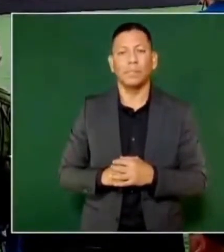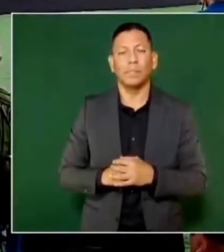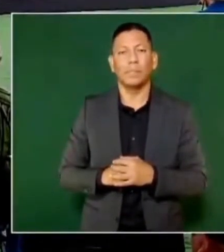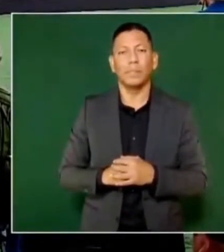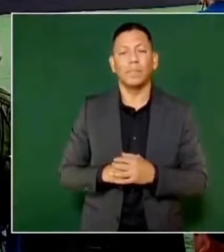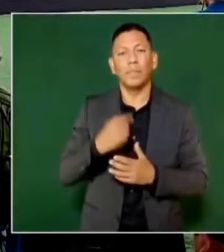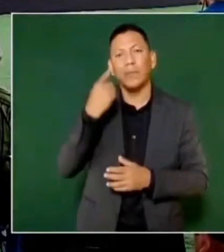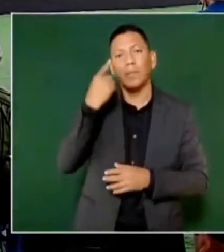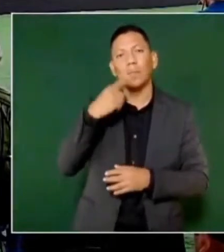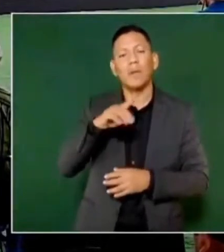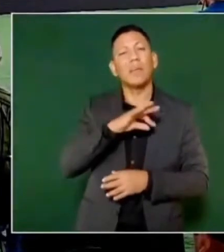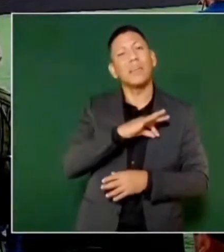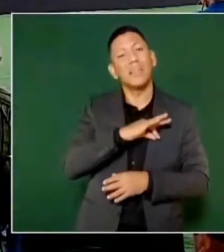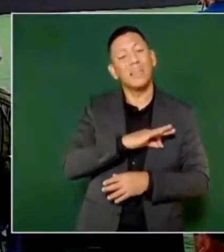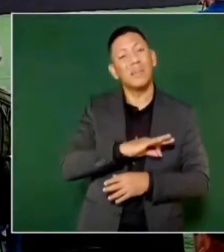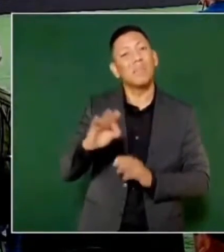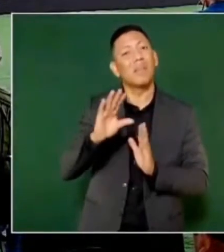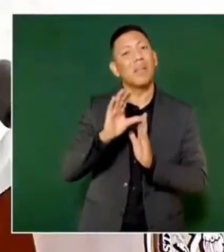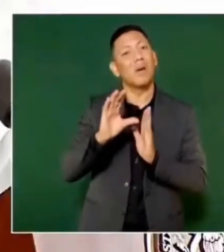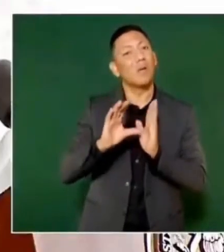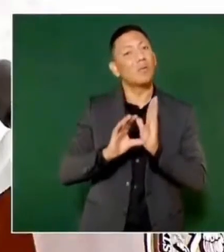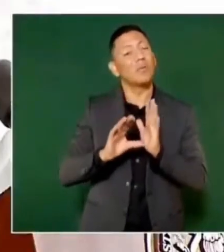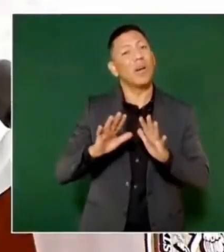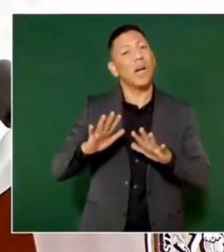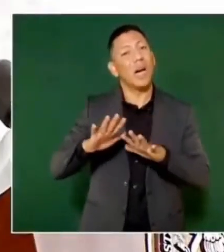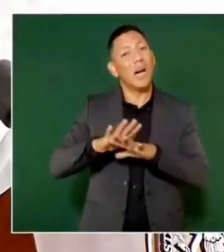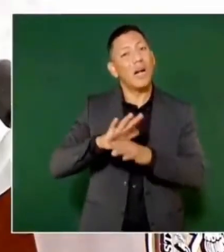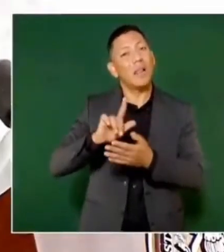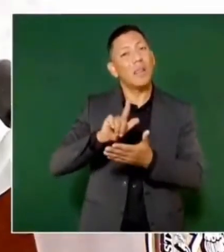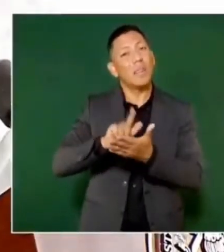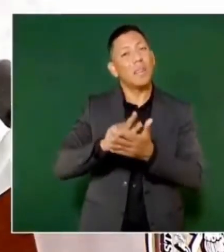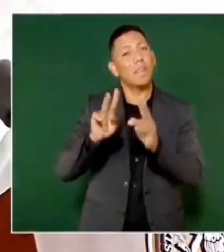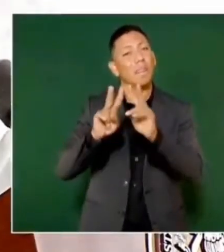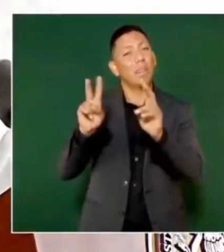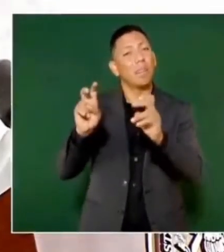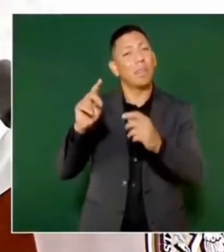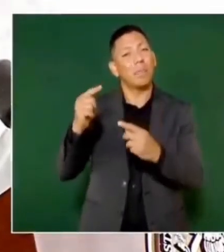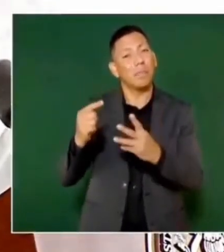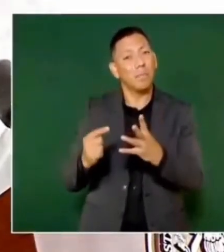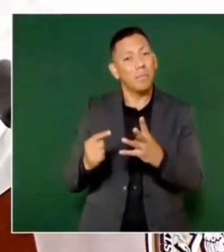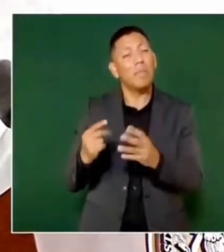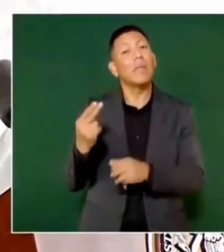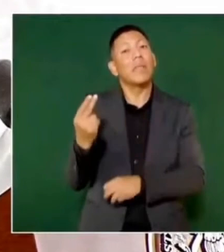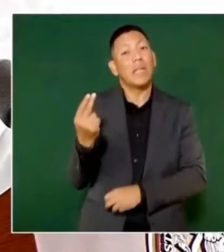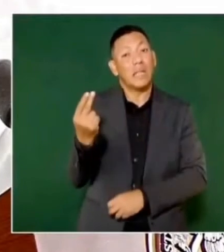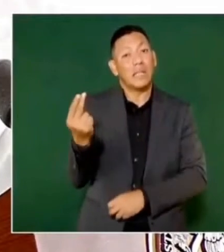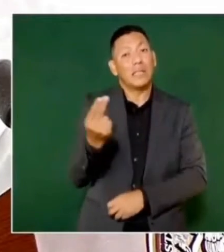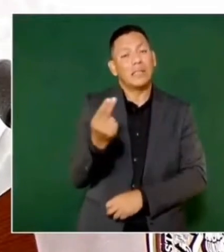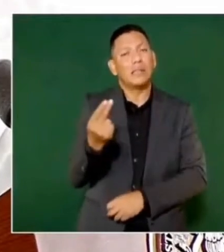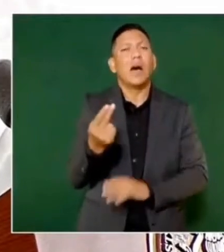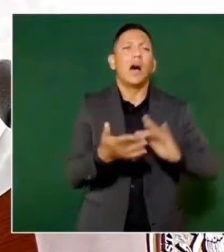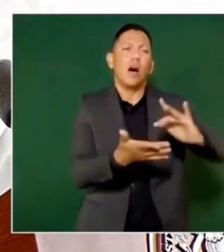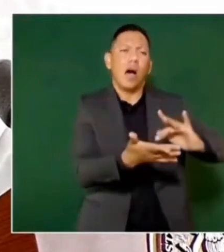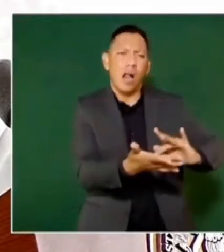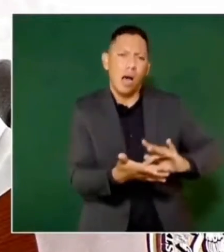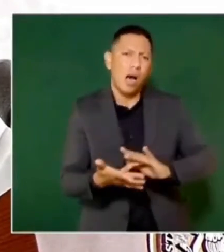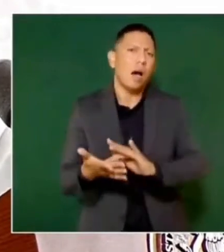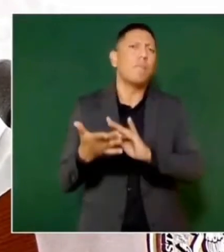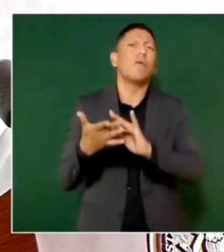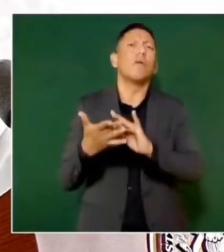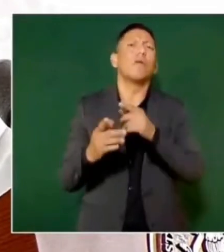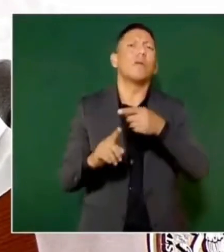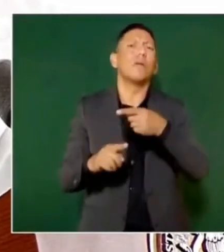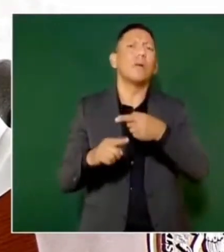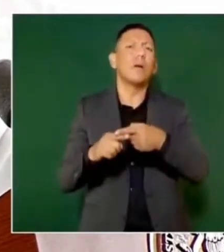para llevar a cabo una reforma constitucional se necesita contar con el apoyo